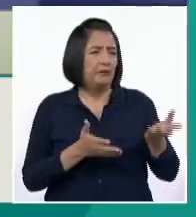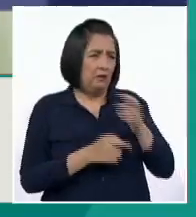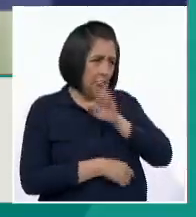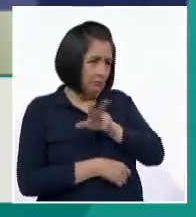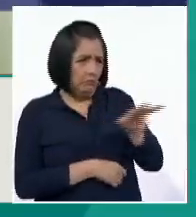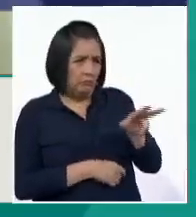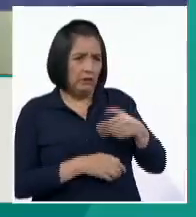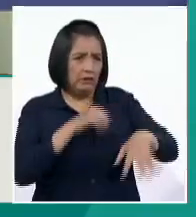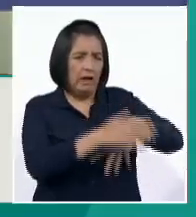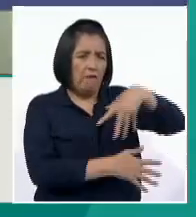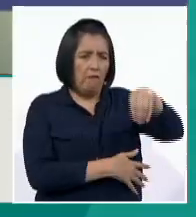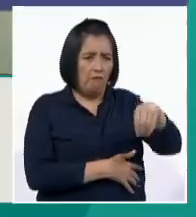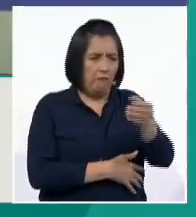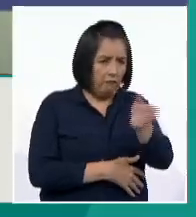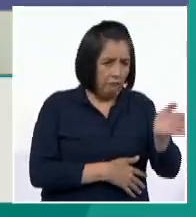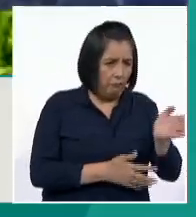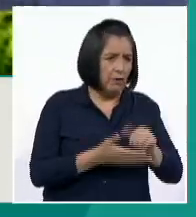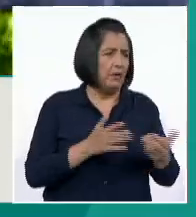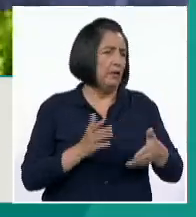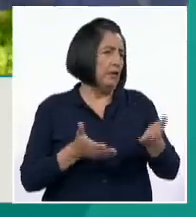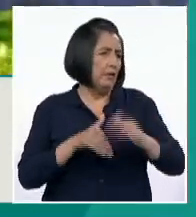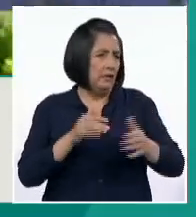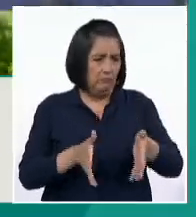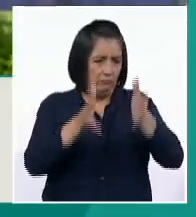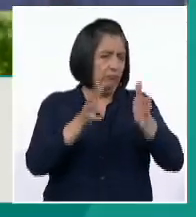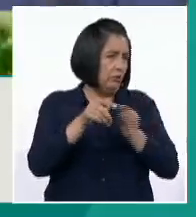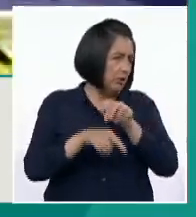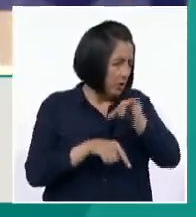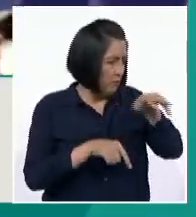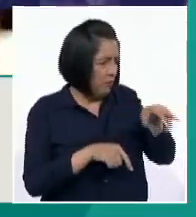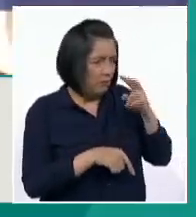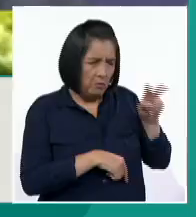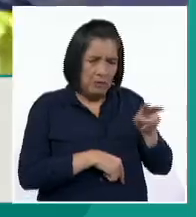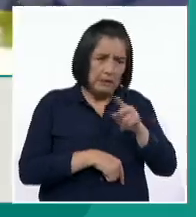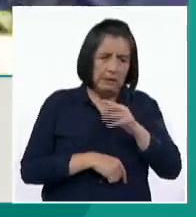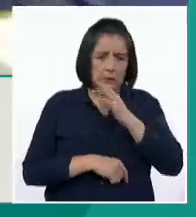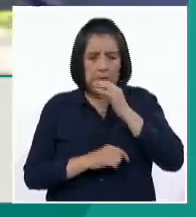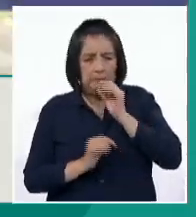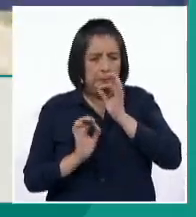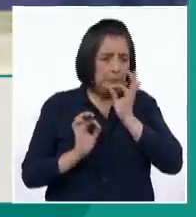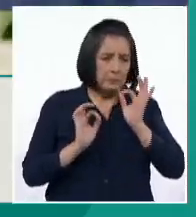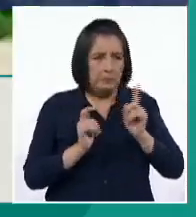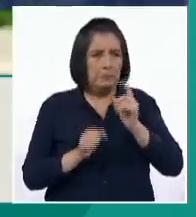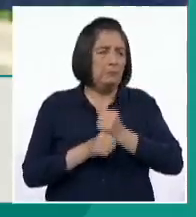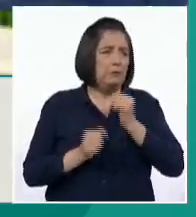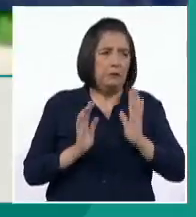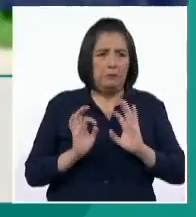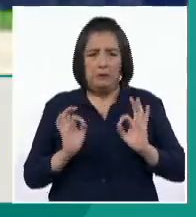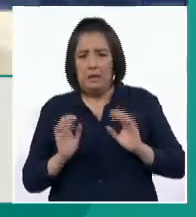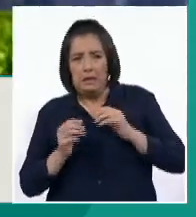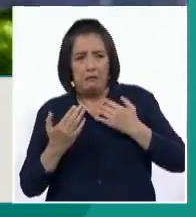panorama aquí en las afueras de esta sede judicial. Hemos visto mucho hermetismo de parte de los trabajadores,